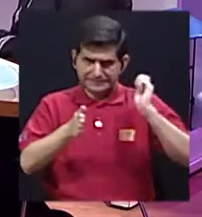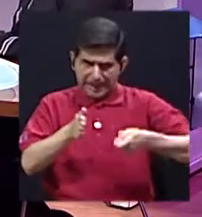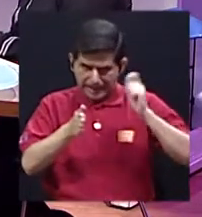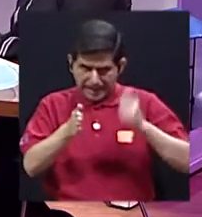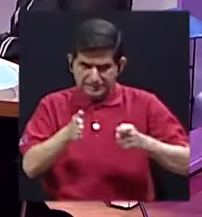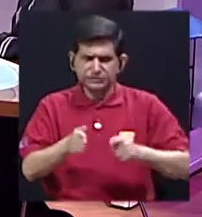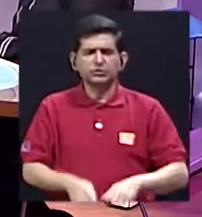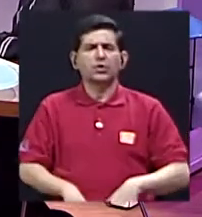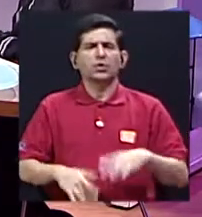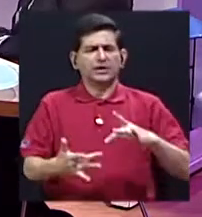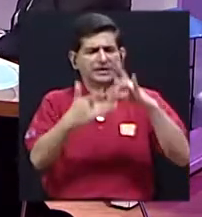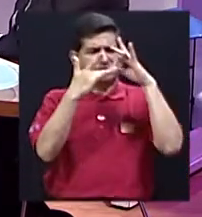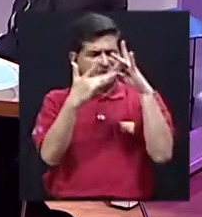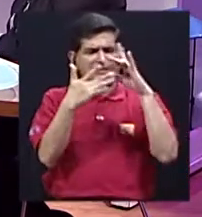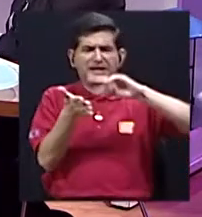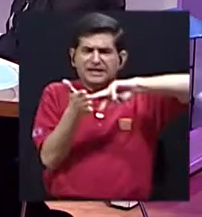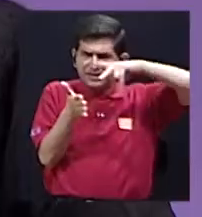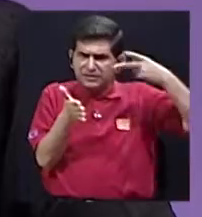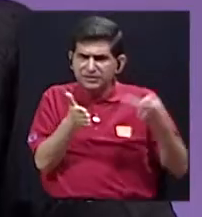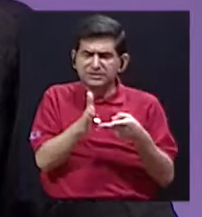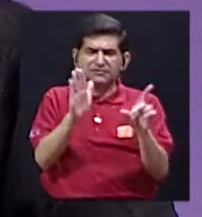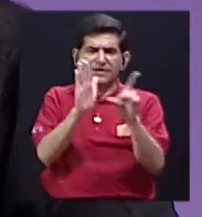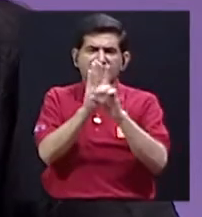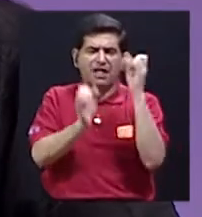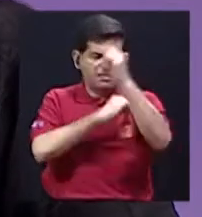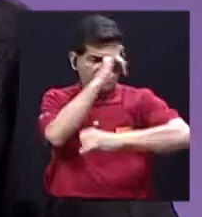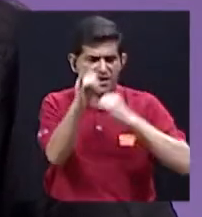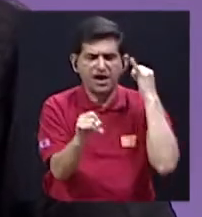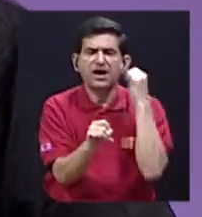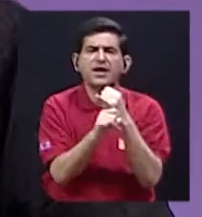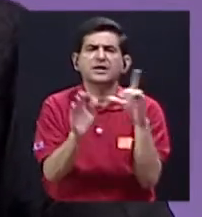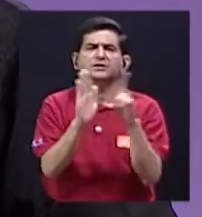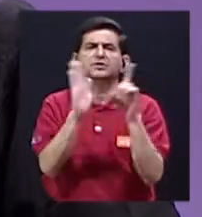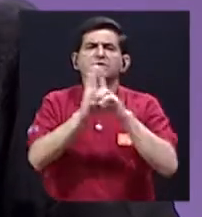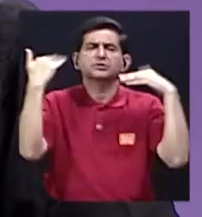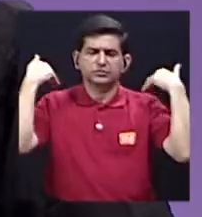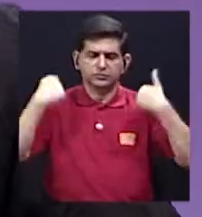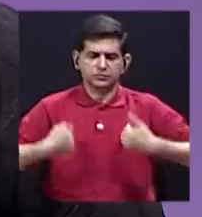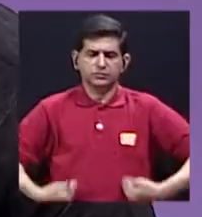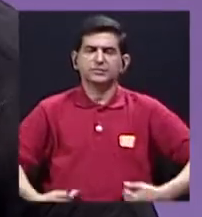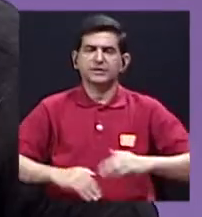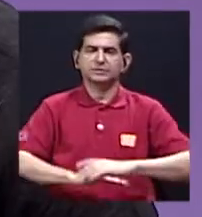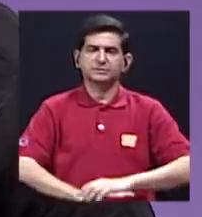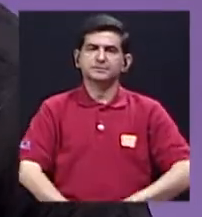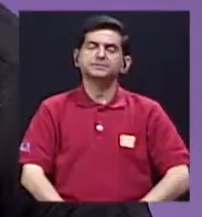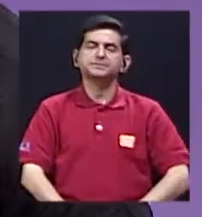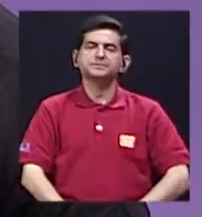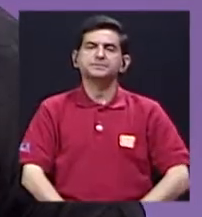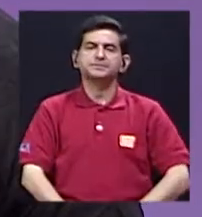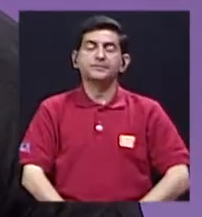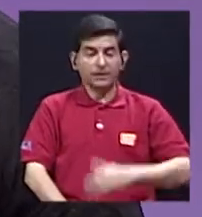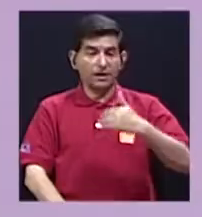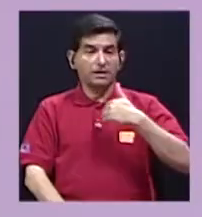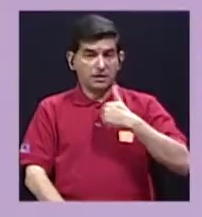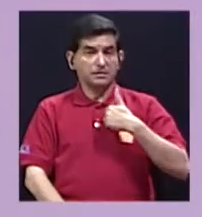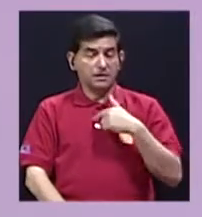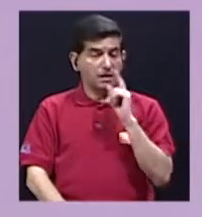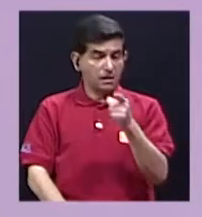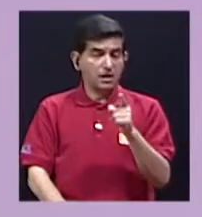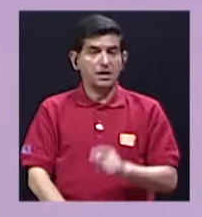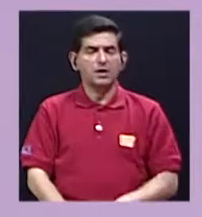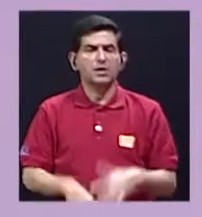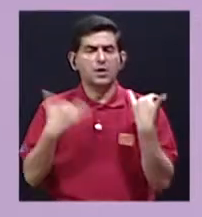y gran especialidad en lo que es el derecho internacional de los derechos humanos así que pues tiene mucho que